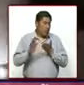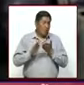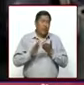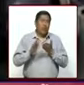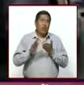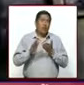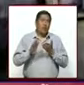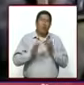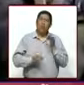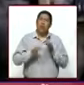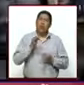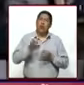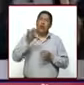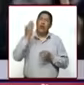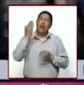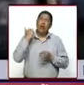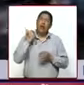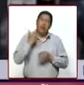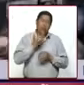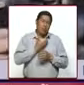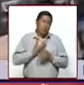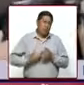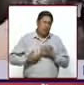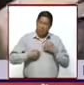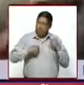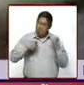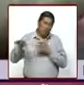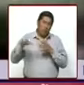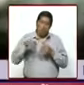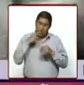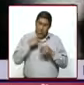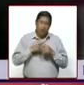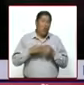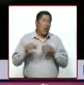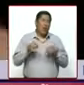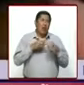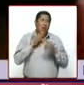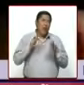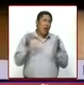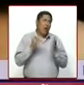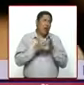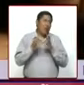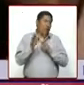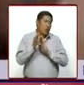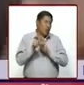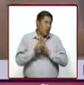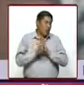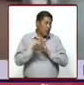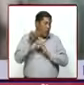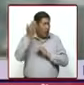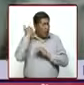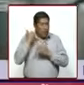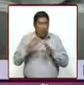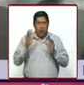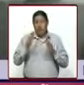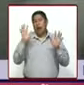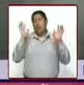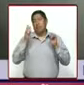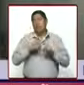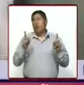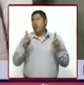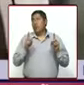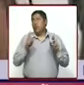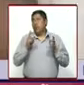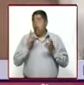Golpe 2, donde se las indicaba por resoluciones contrarias a la Constitución Política del Estado de incumplimiento de deberes.